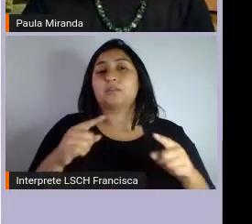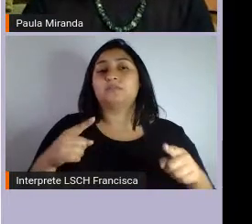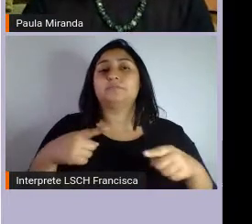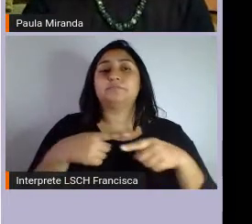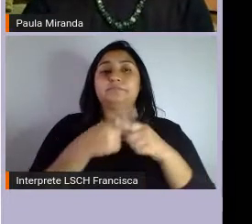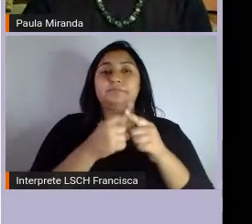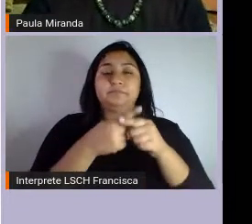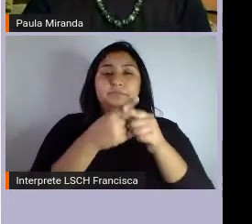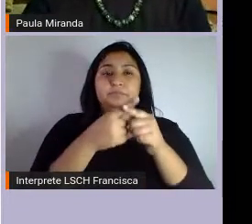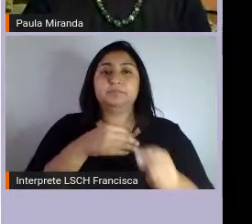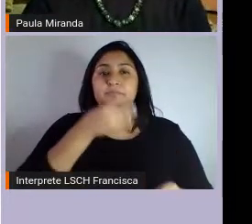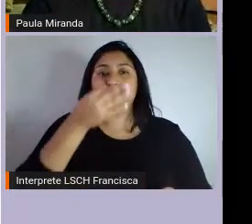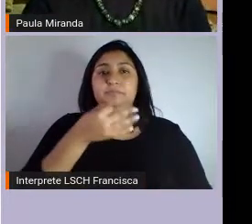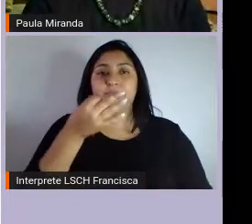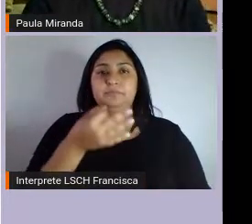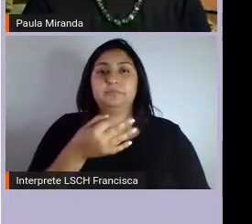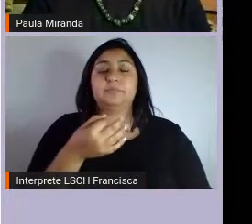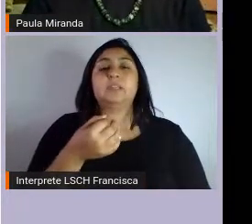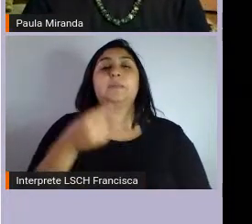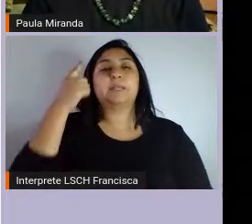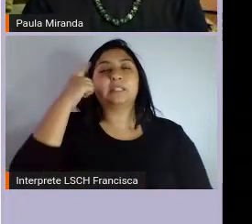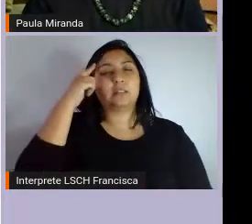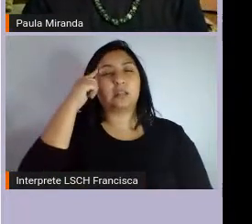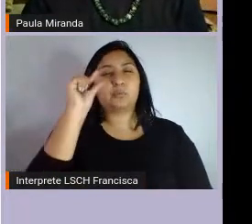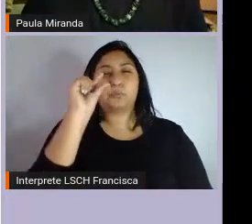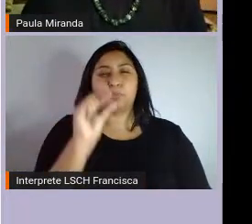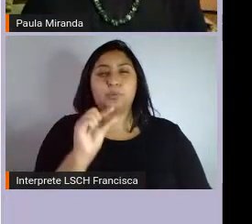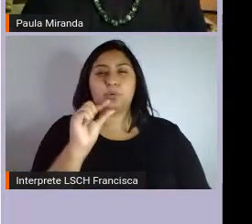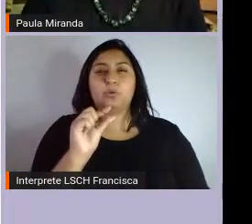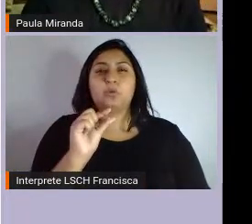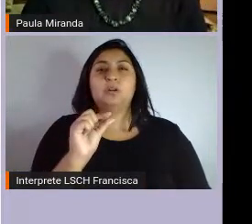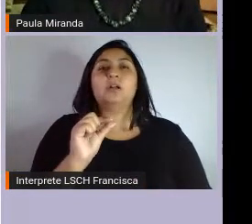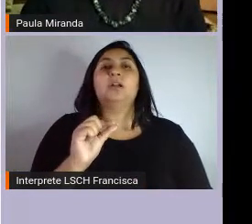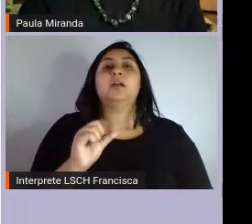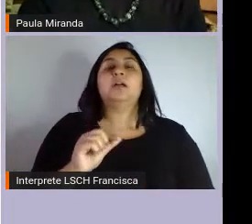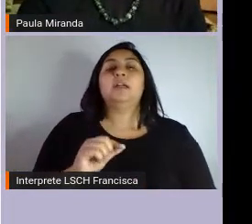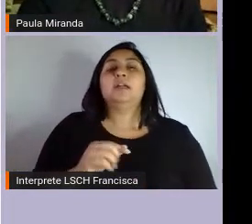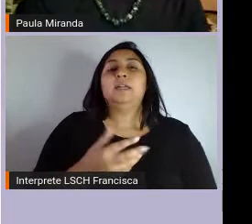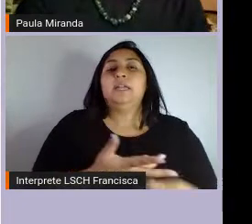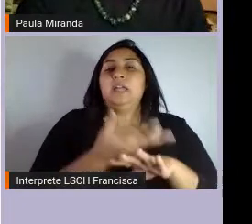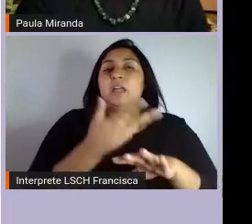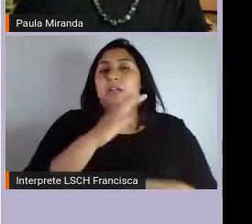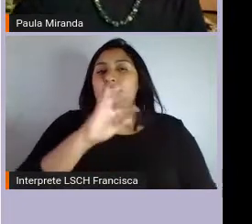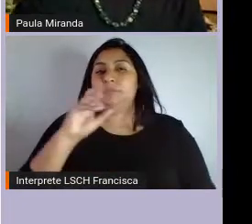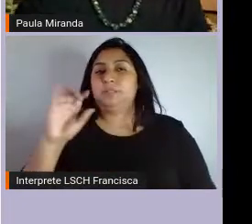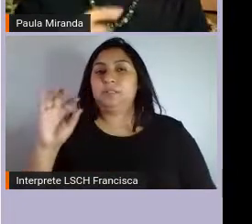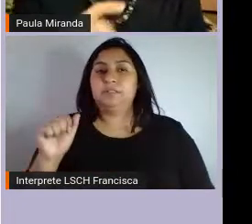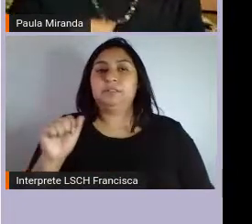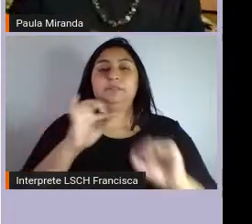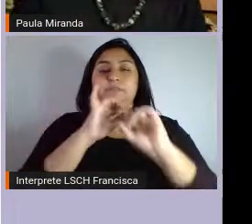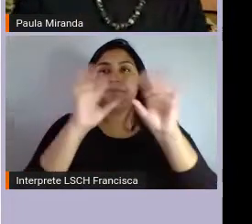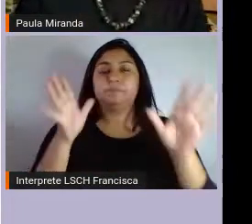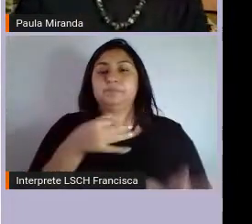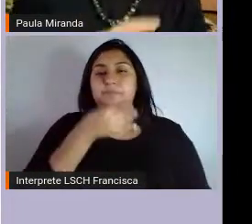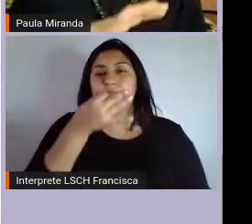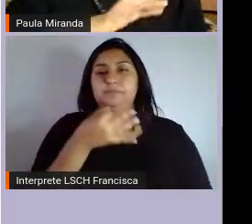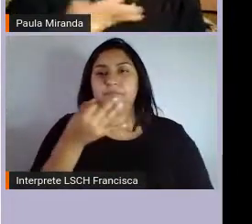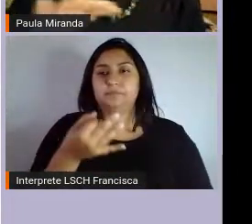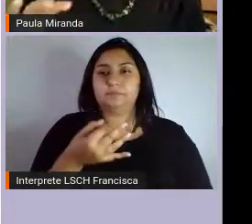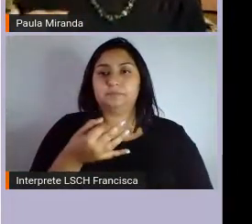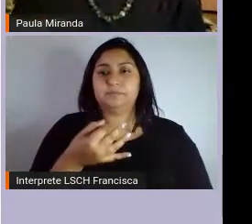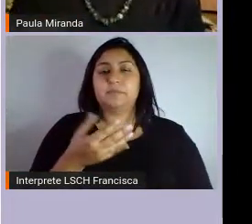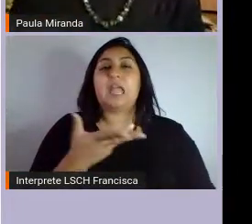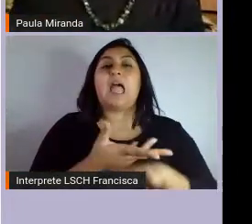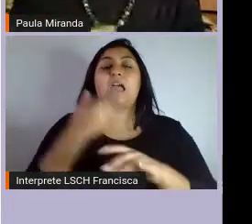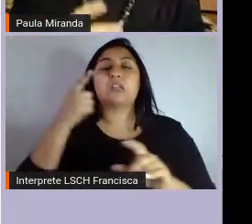con claridad mi retrato. ¿Se fijan que hay una intención? Hay siempre una falsa modestia, hay una falsa